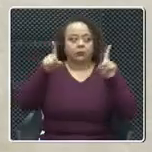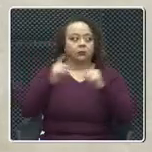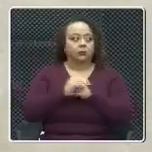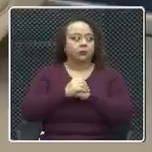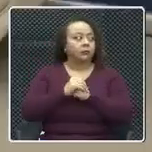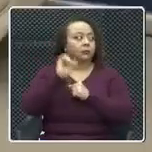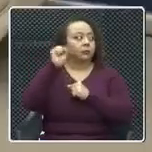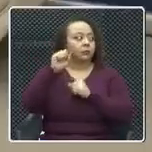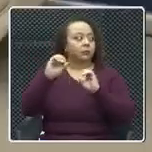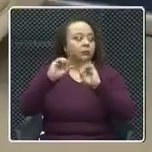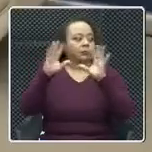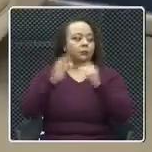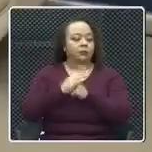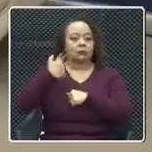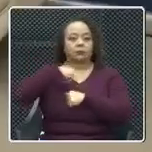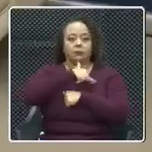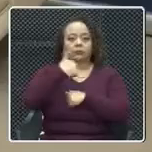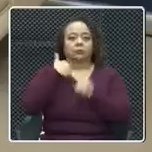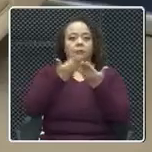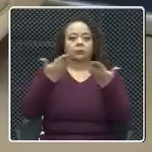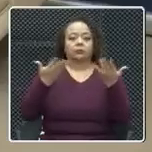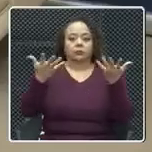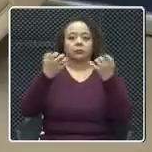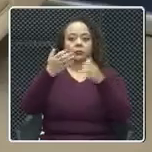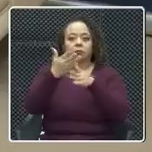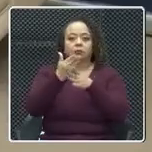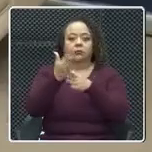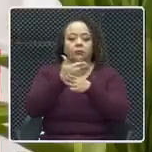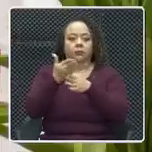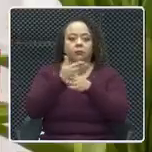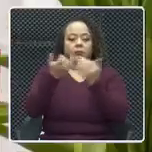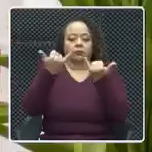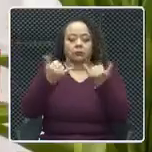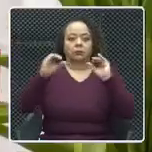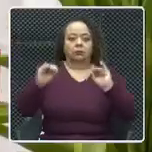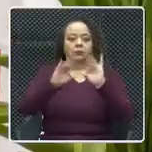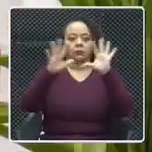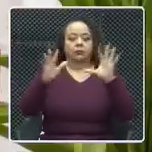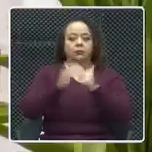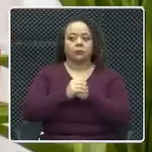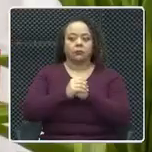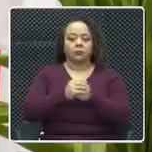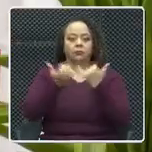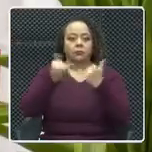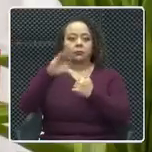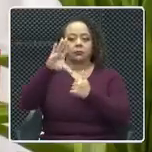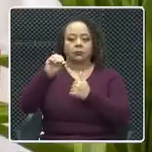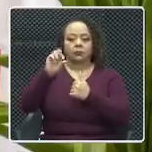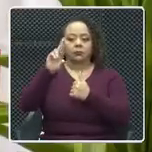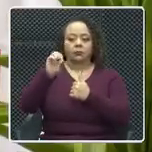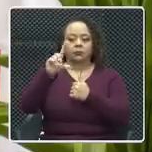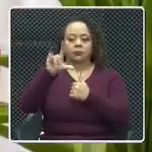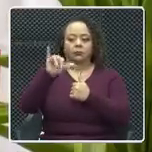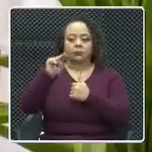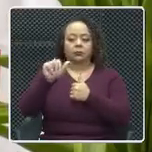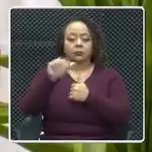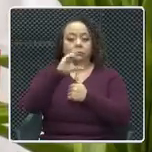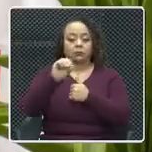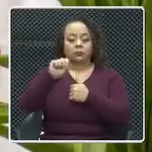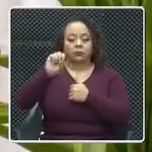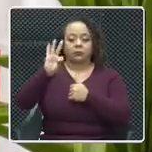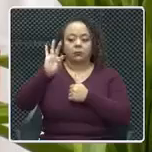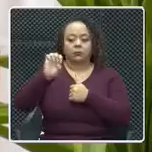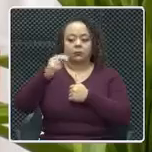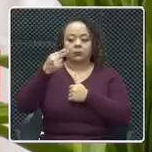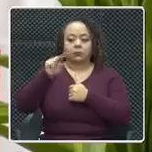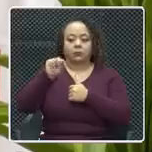Claro que sí. Tenemos un material que queremos compartirles en esta mañana, ahora que Carolina y Stephanie nos hablaban